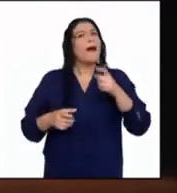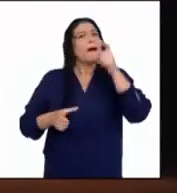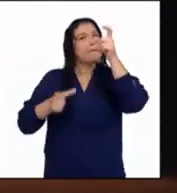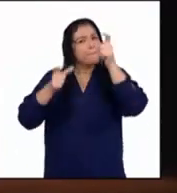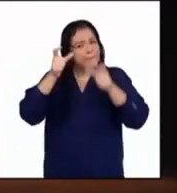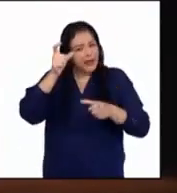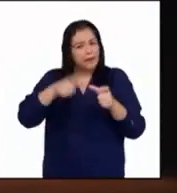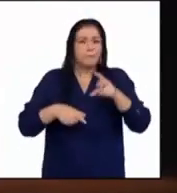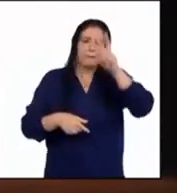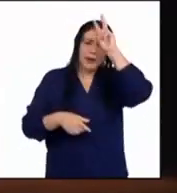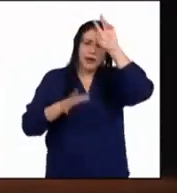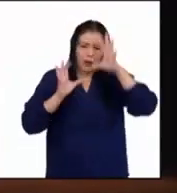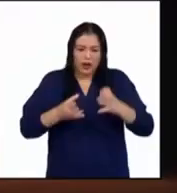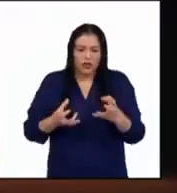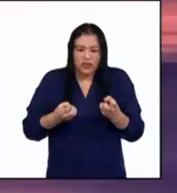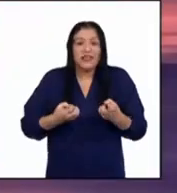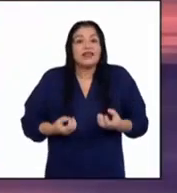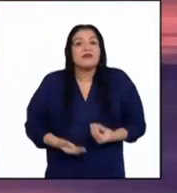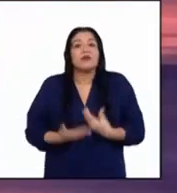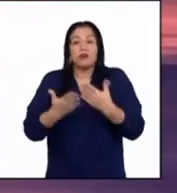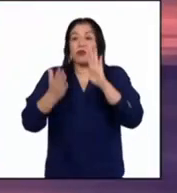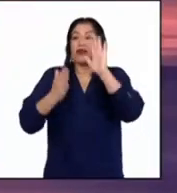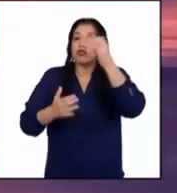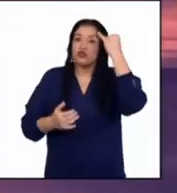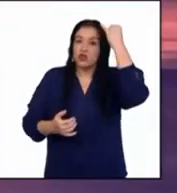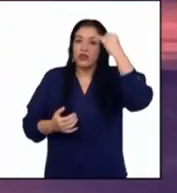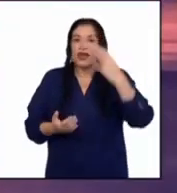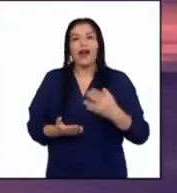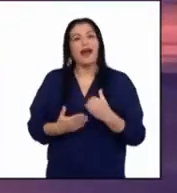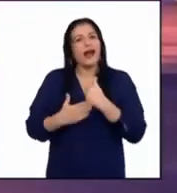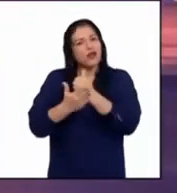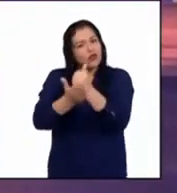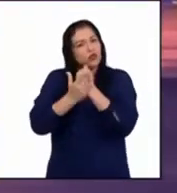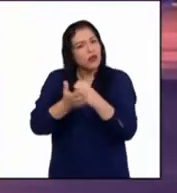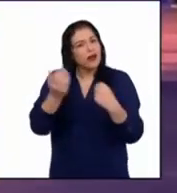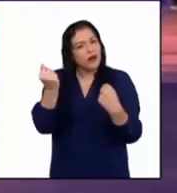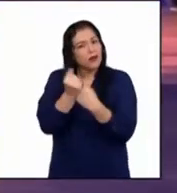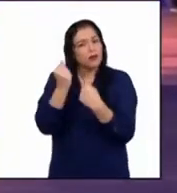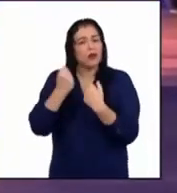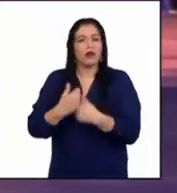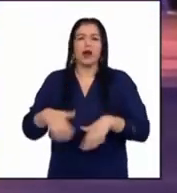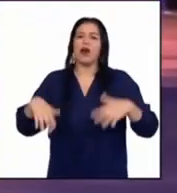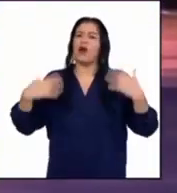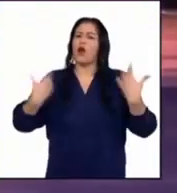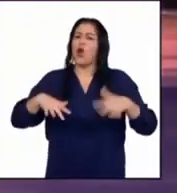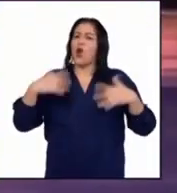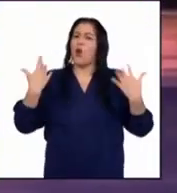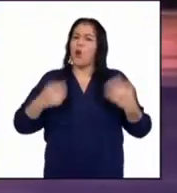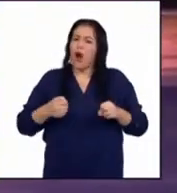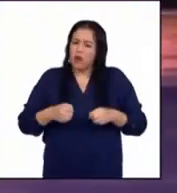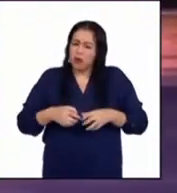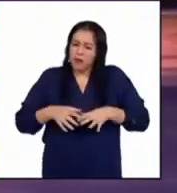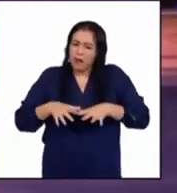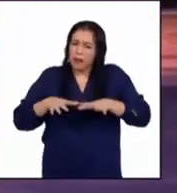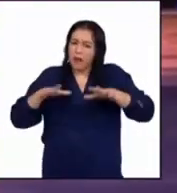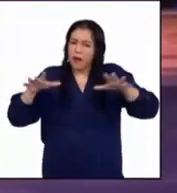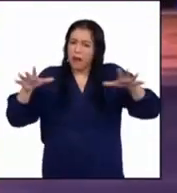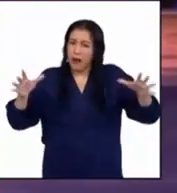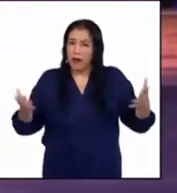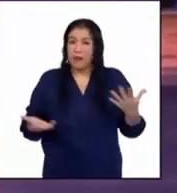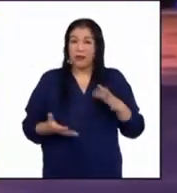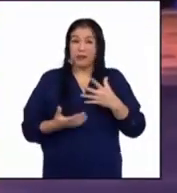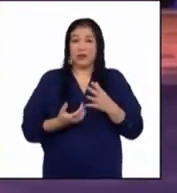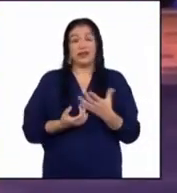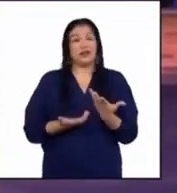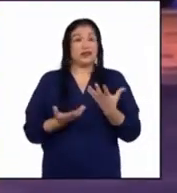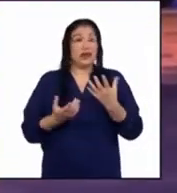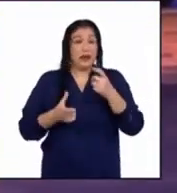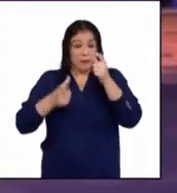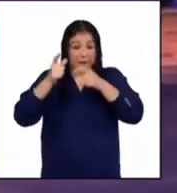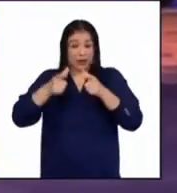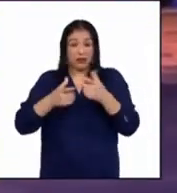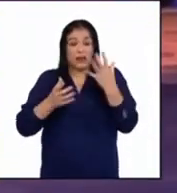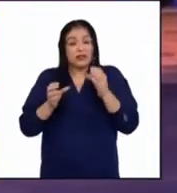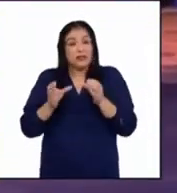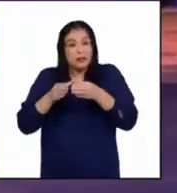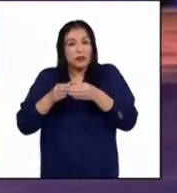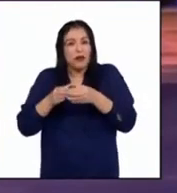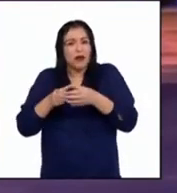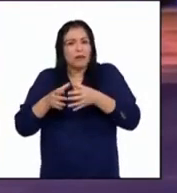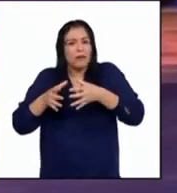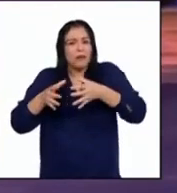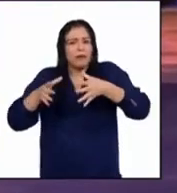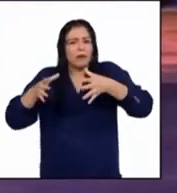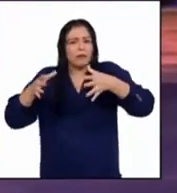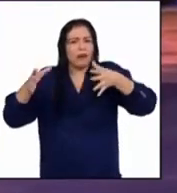dispuesta a proponer su idea y hacerla llegar hasta el final era una cantidad muy grande, unas 10 veces más grande que los